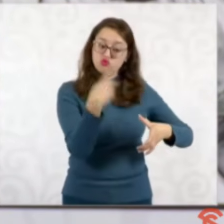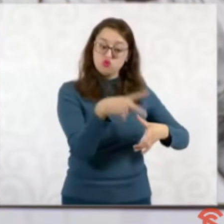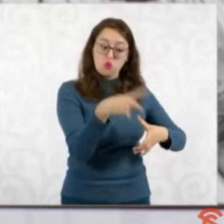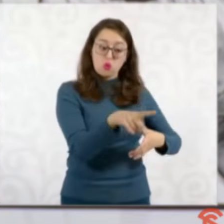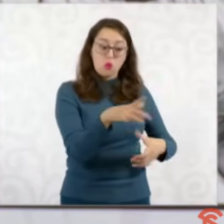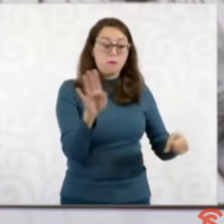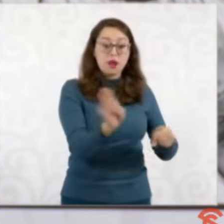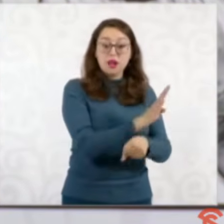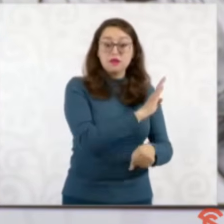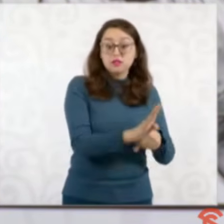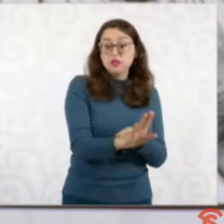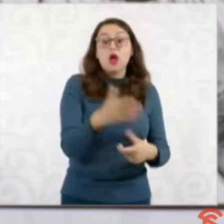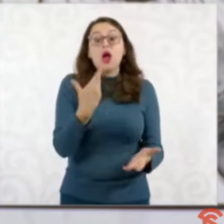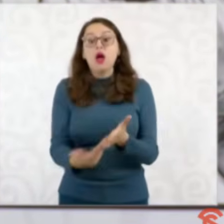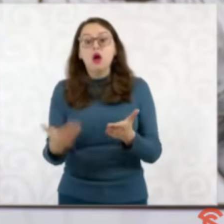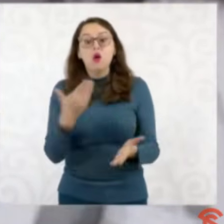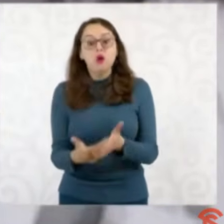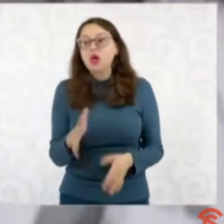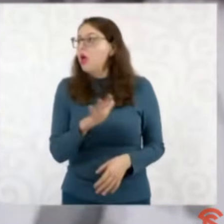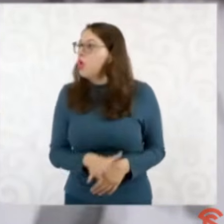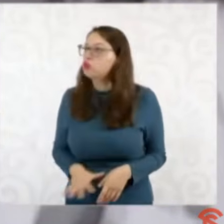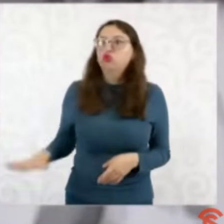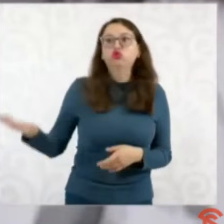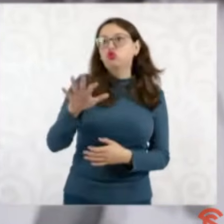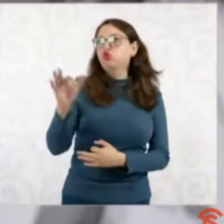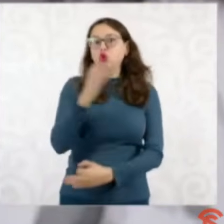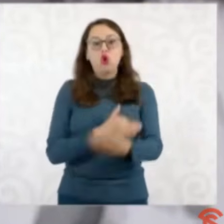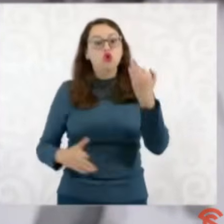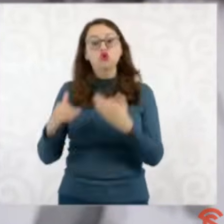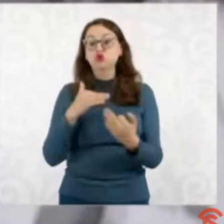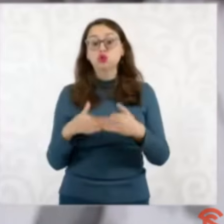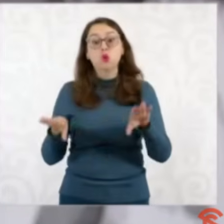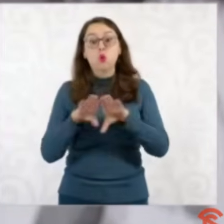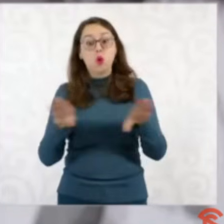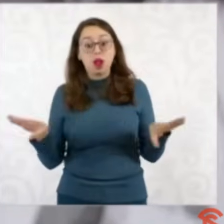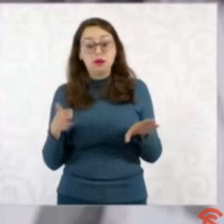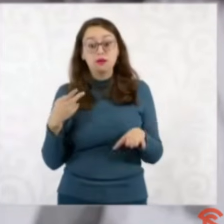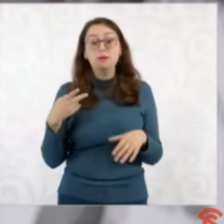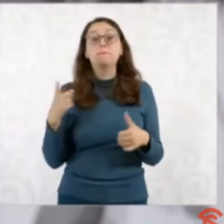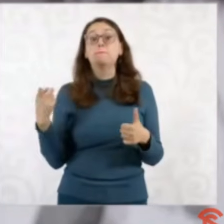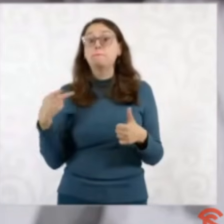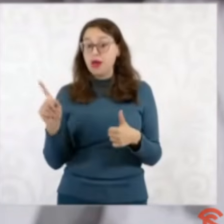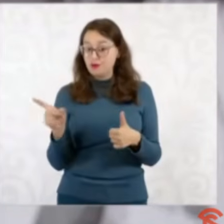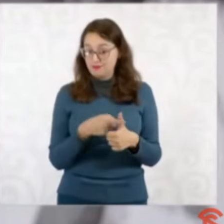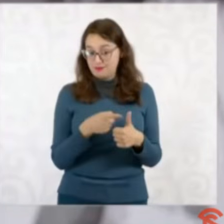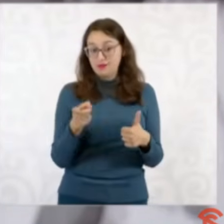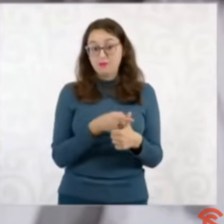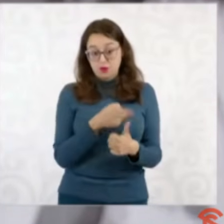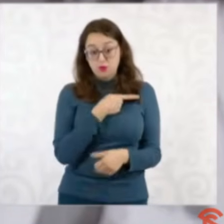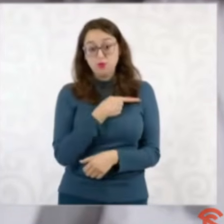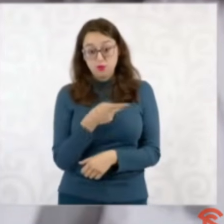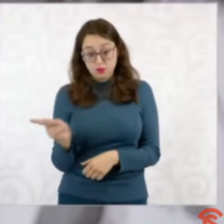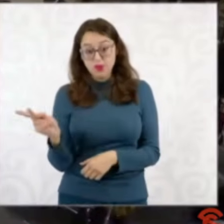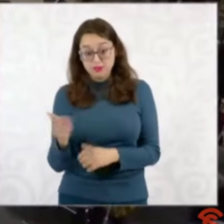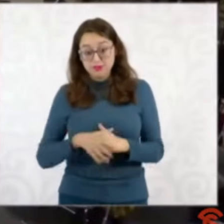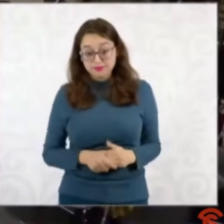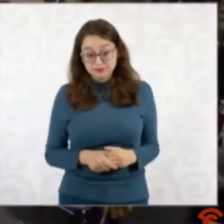y ahora se gobierna para todas y para todos los mexicanos, nada más que por el bien de todos, primero los pobres.